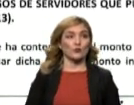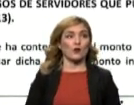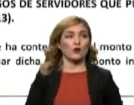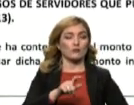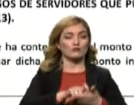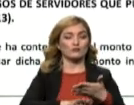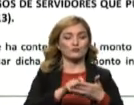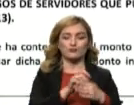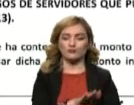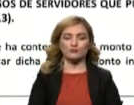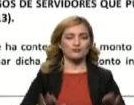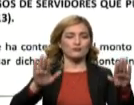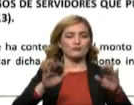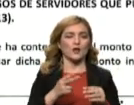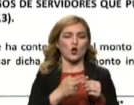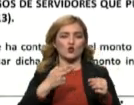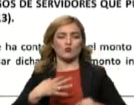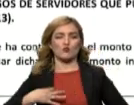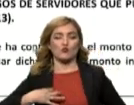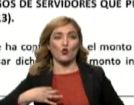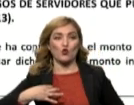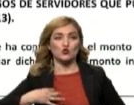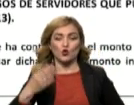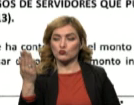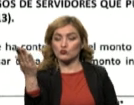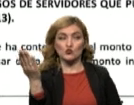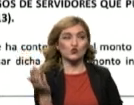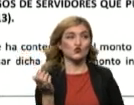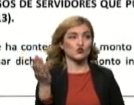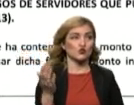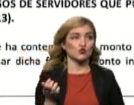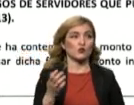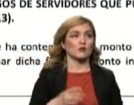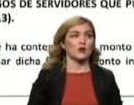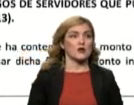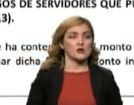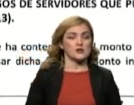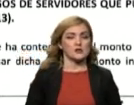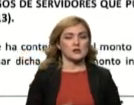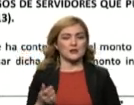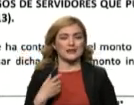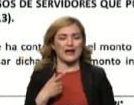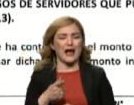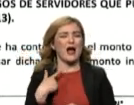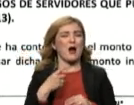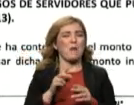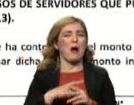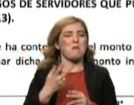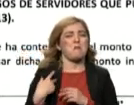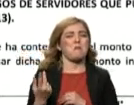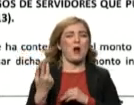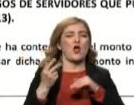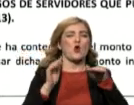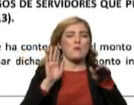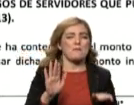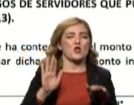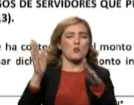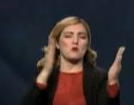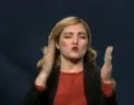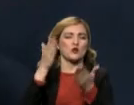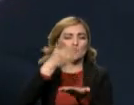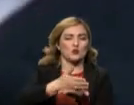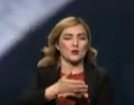de contratos, renuncias voluntarias, jubilaciones, supresión de partidas y terminación de nombramientos